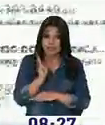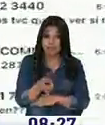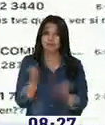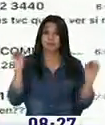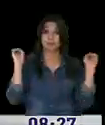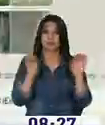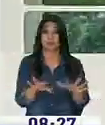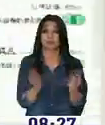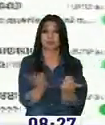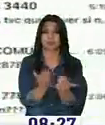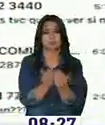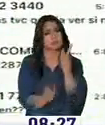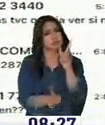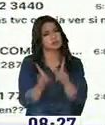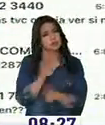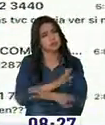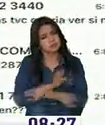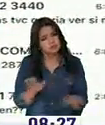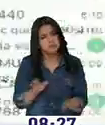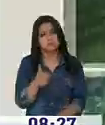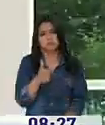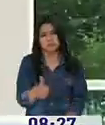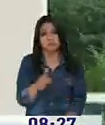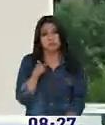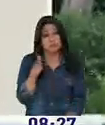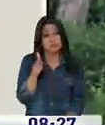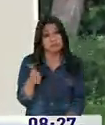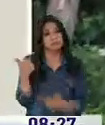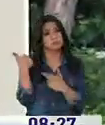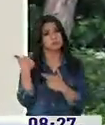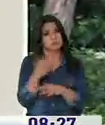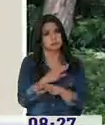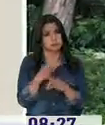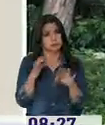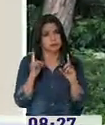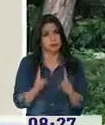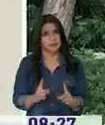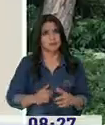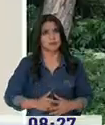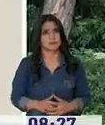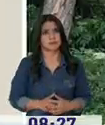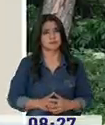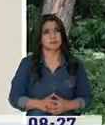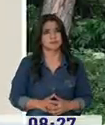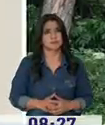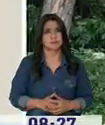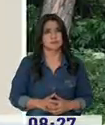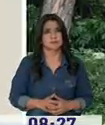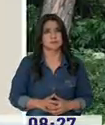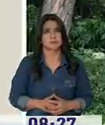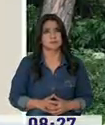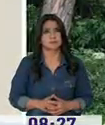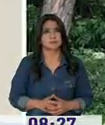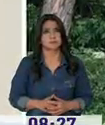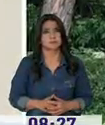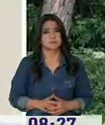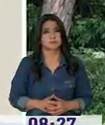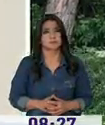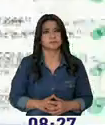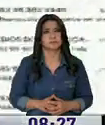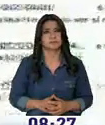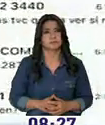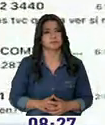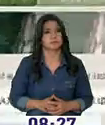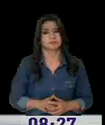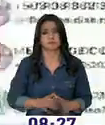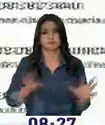Y población, no sean malitos, están en ustedes, ¿eh? Por eso este vecino grita, ¿no? Utilizan de vertedero la quebrada, o